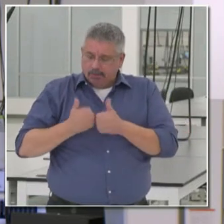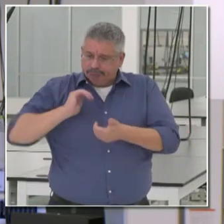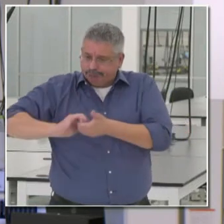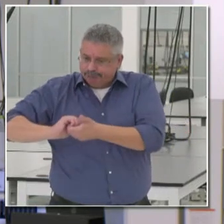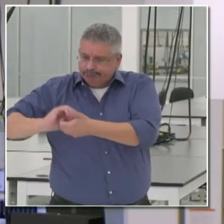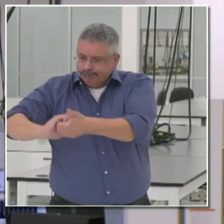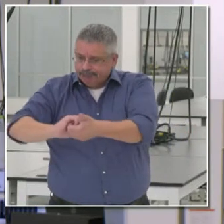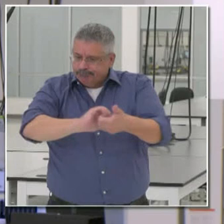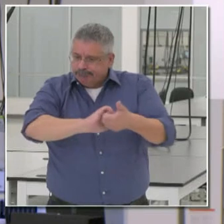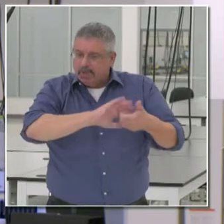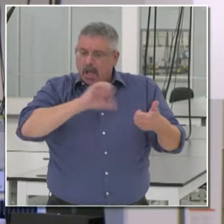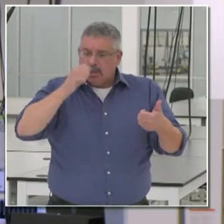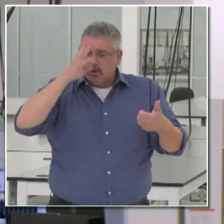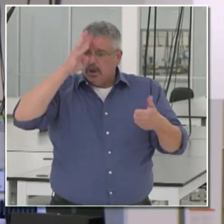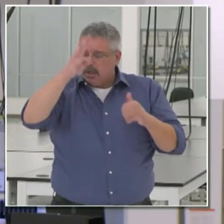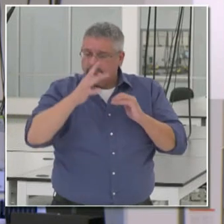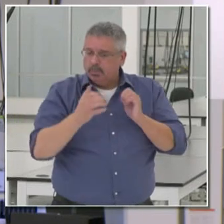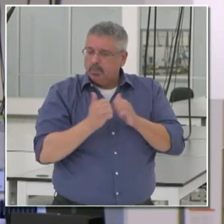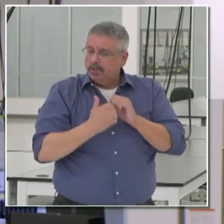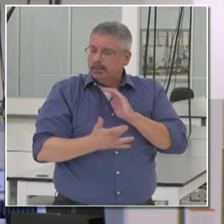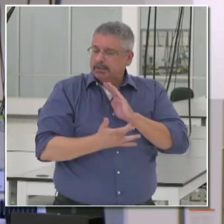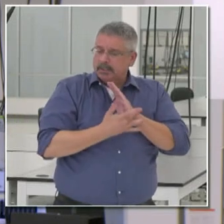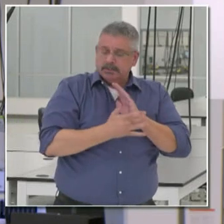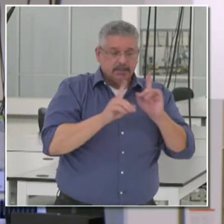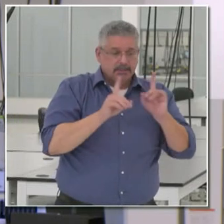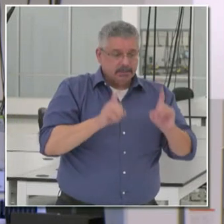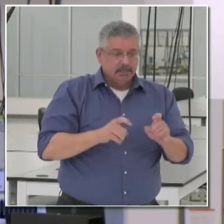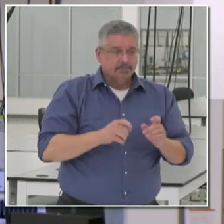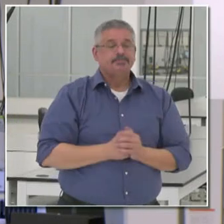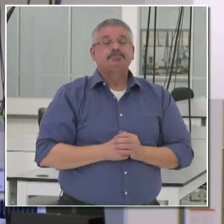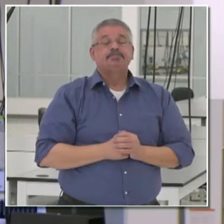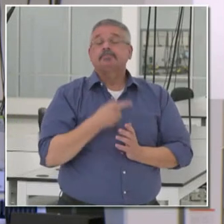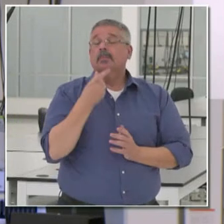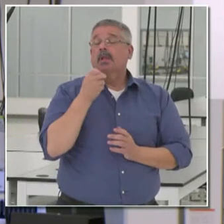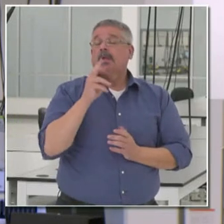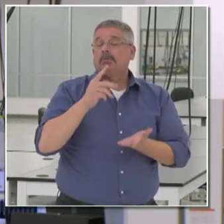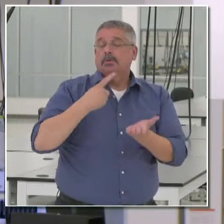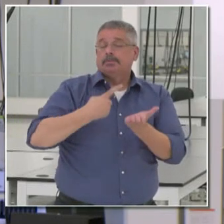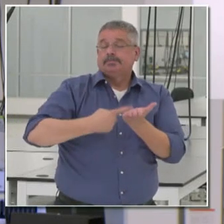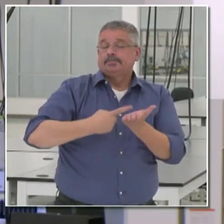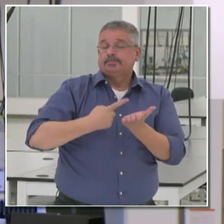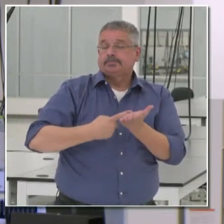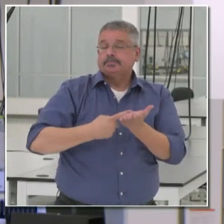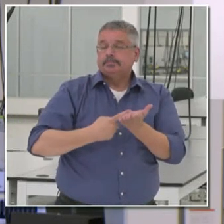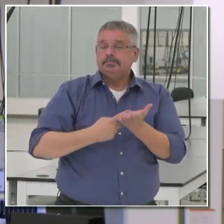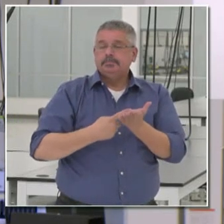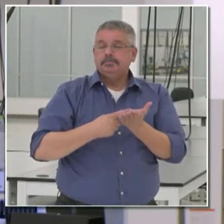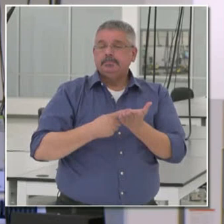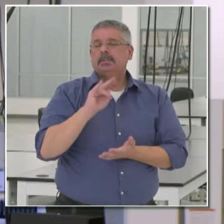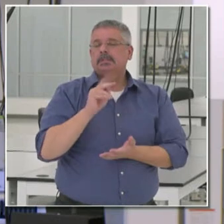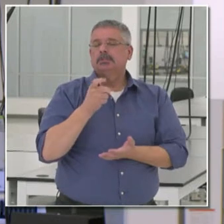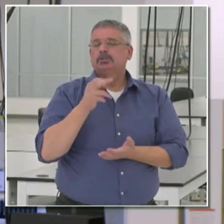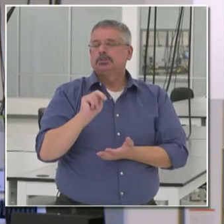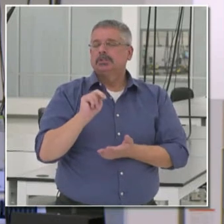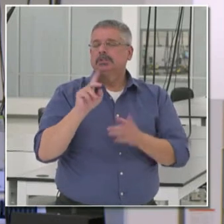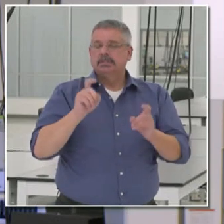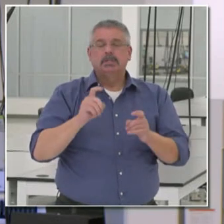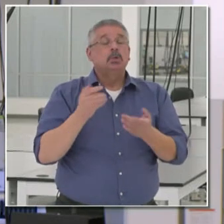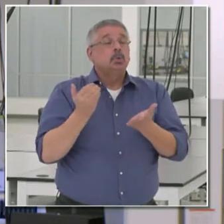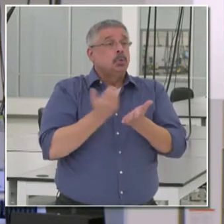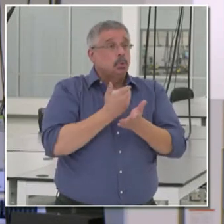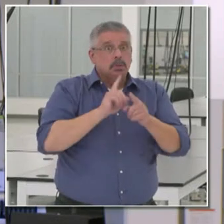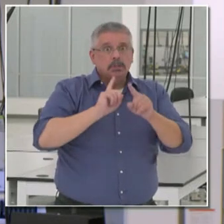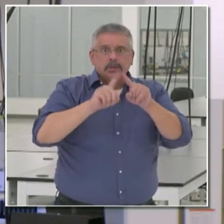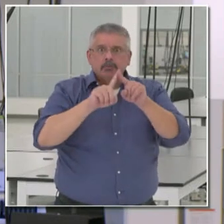también complemento con sus ideas la innovación y las pruebas hablaba el gobernador de pruebas